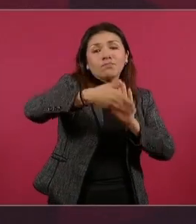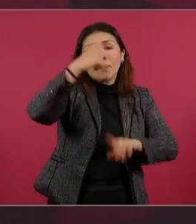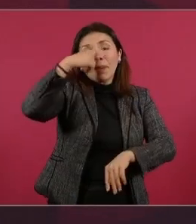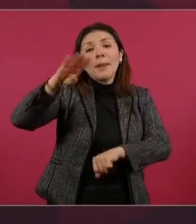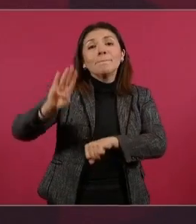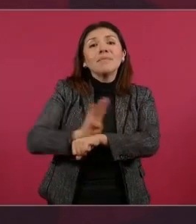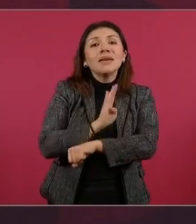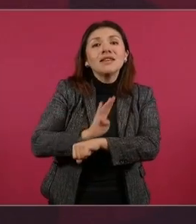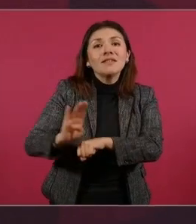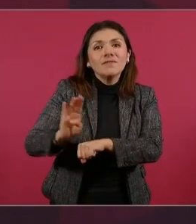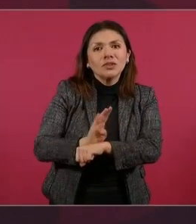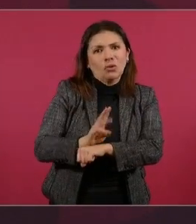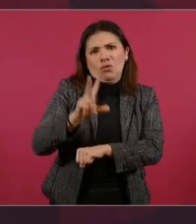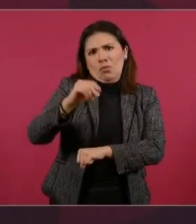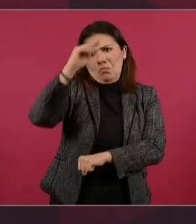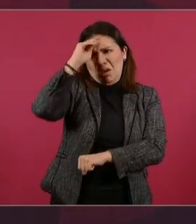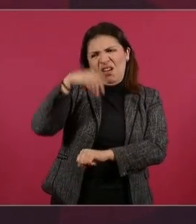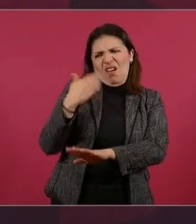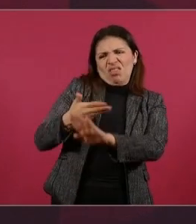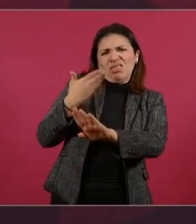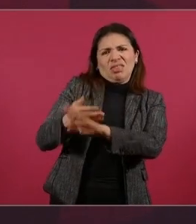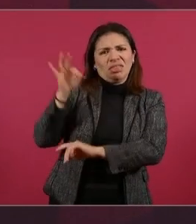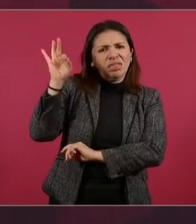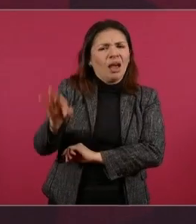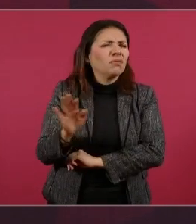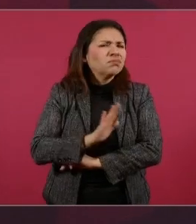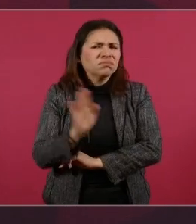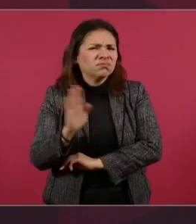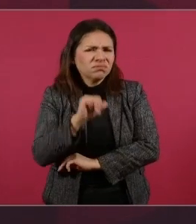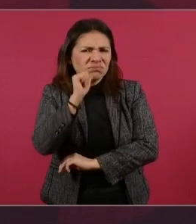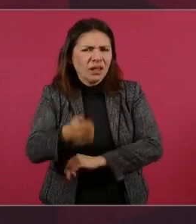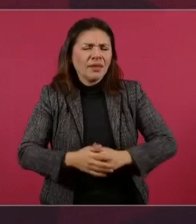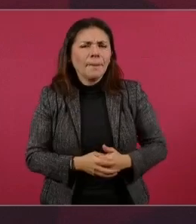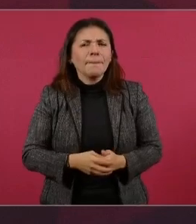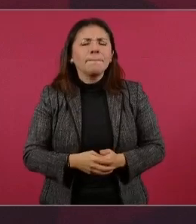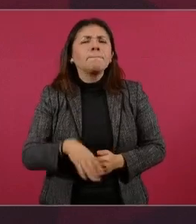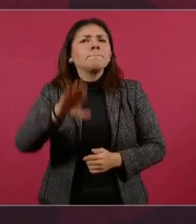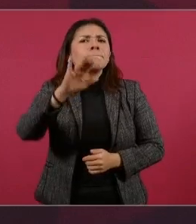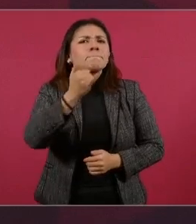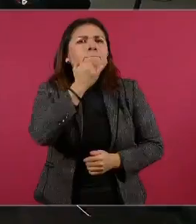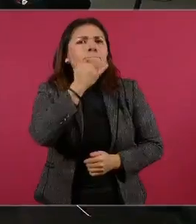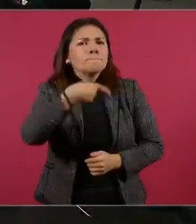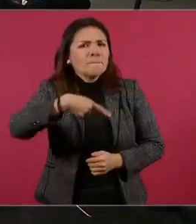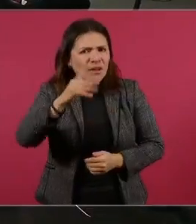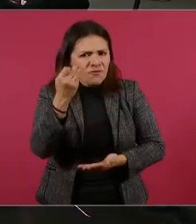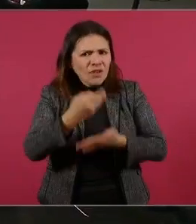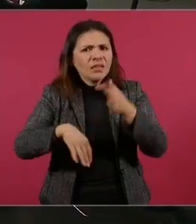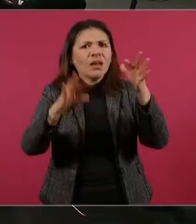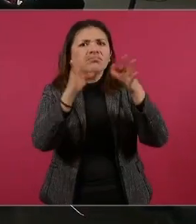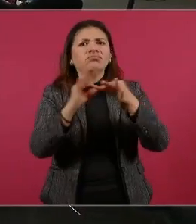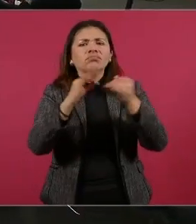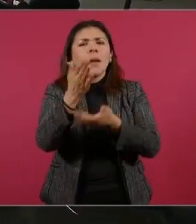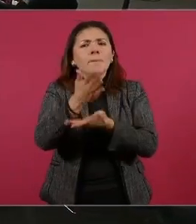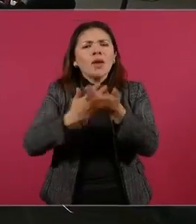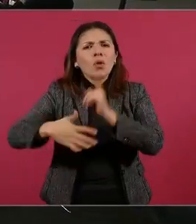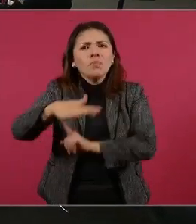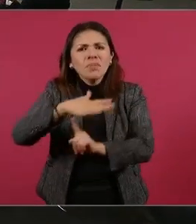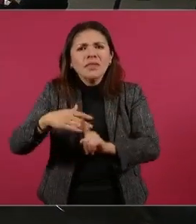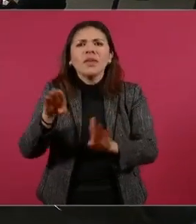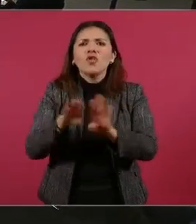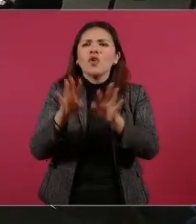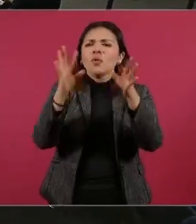beneficio no es para perjudicar a nadie pero está no hay manifestación de impacto ambiental Sí sí sí